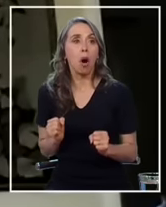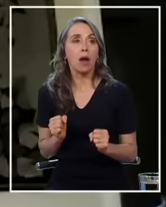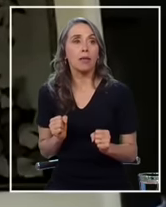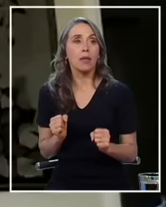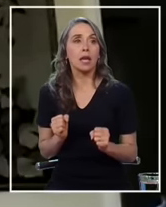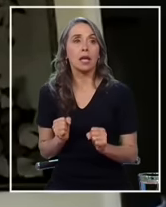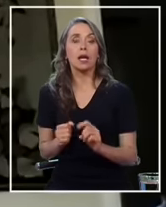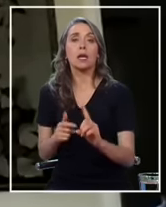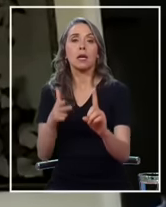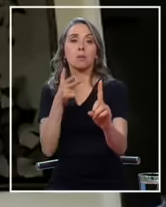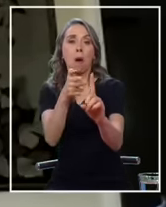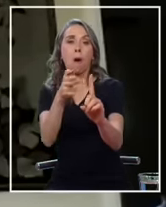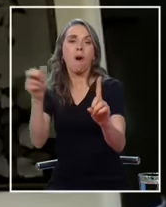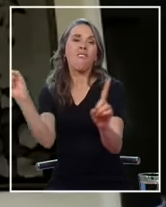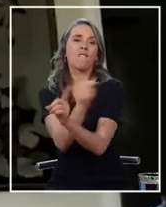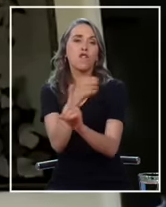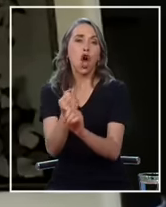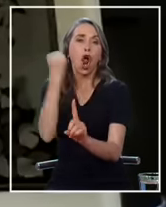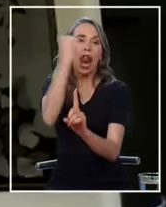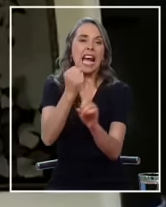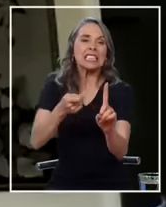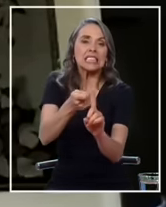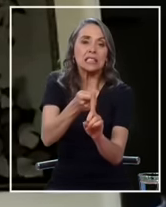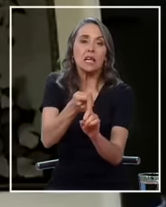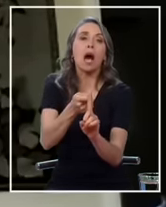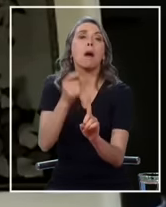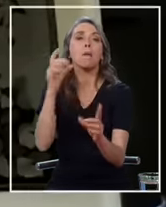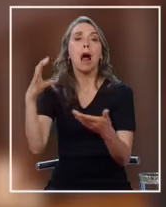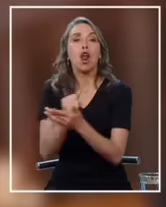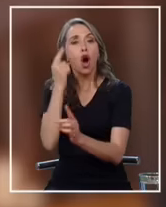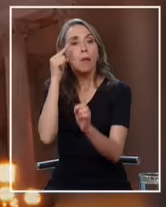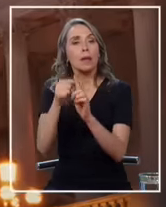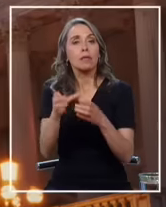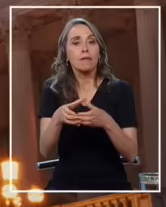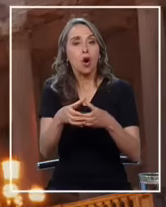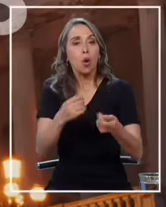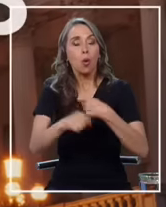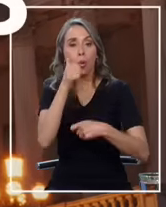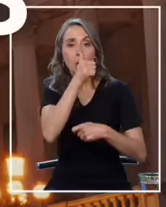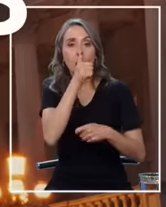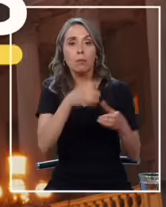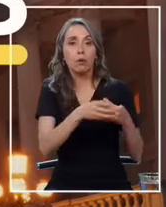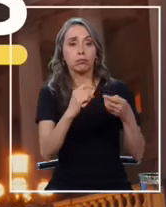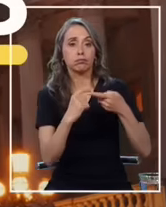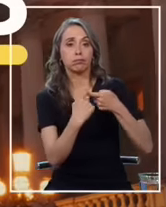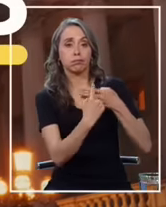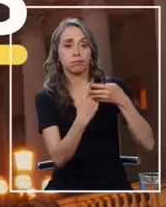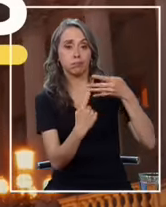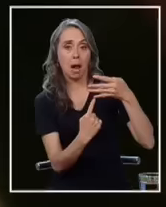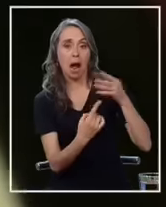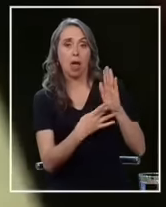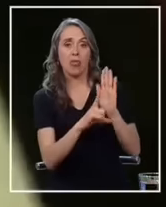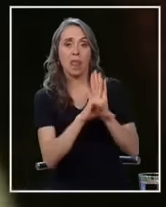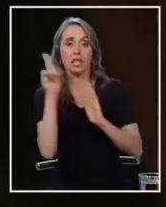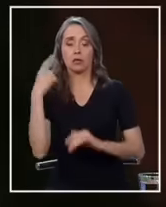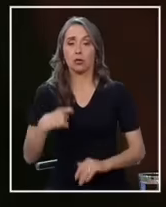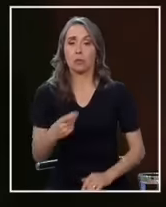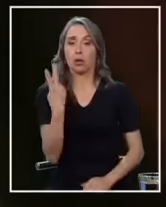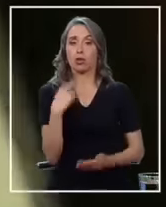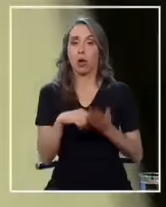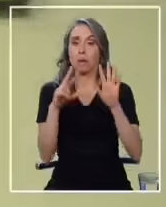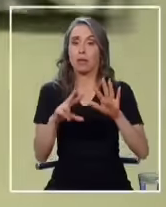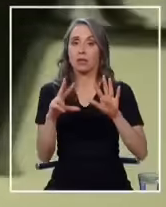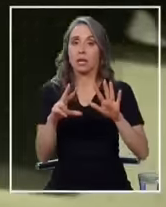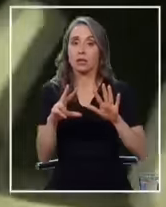de ejercer la violencia para conseguir los objetivos de la organización. La banda está vinculada a varios delitos en Estados Unidos. En